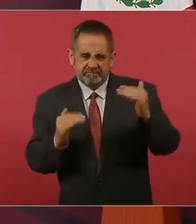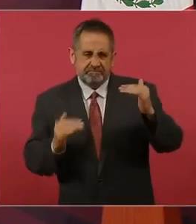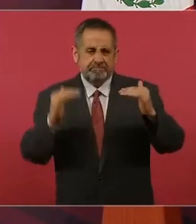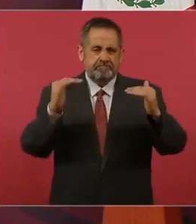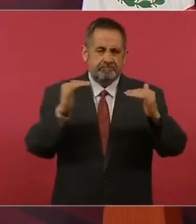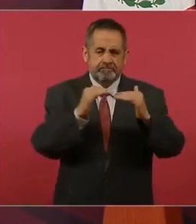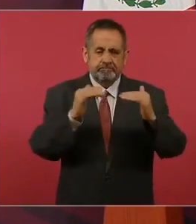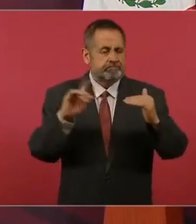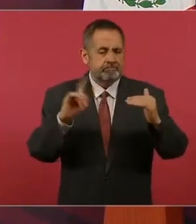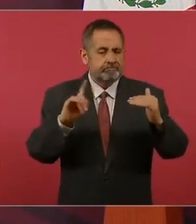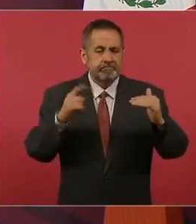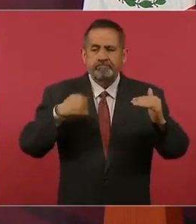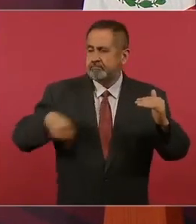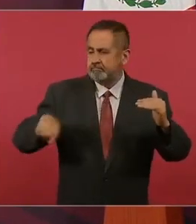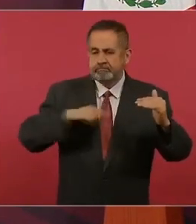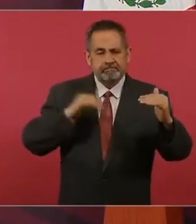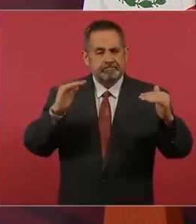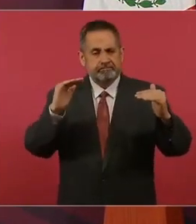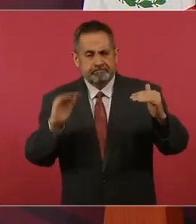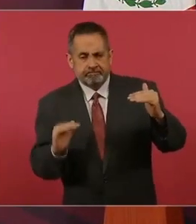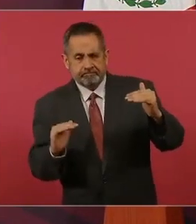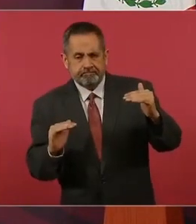va a quedar abajo.